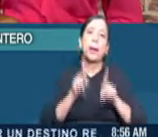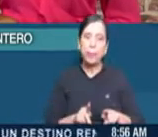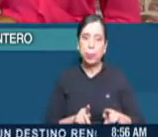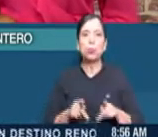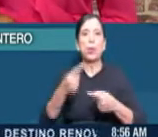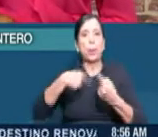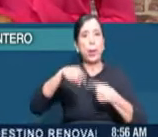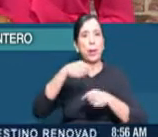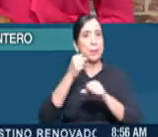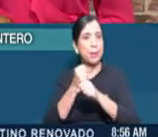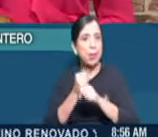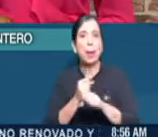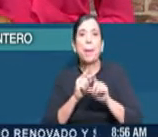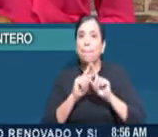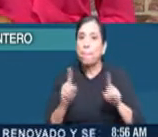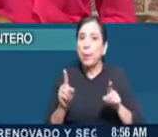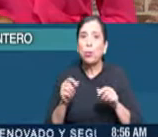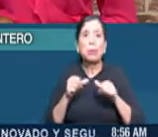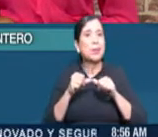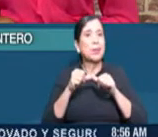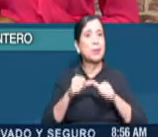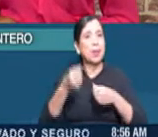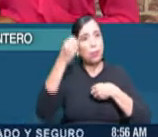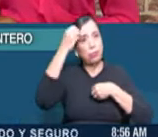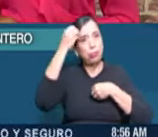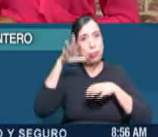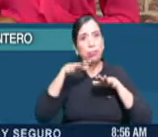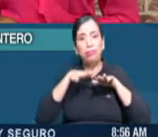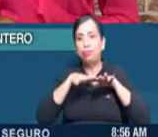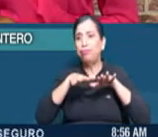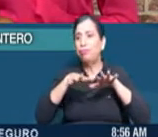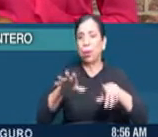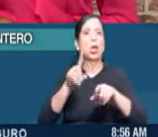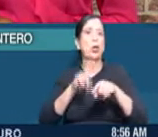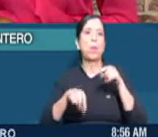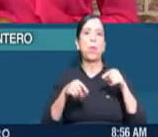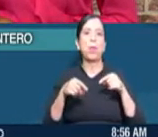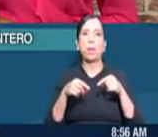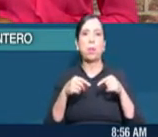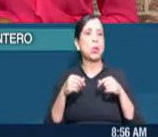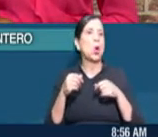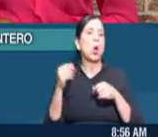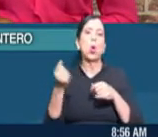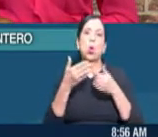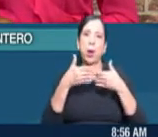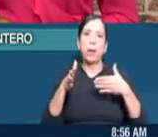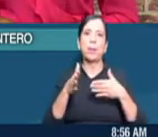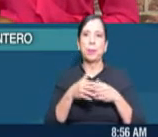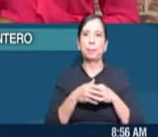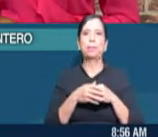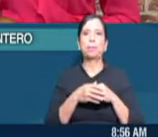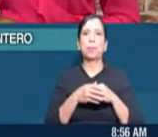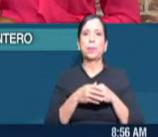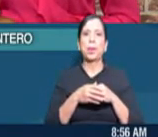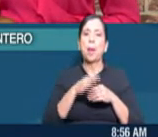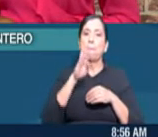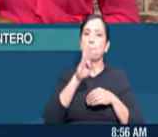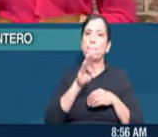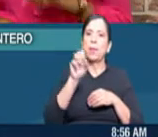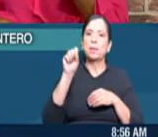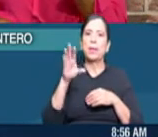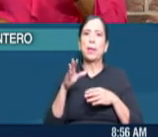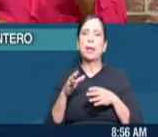retornen a sus trabajos, pero mientras que la propagación no disminuya, no podremos llegar a los puntos óptimos, Arceles. Betseray, y para